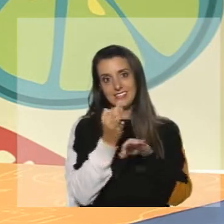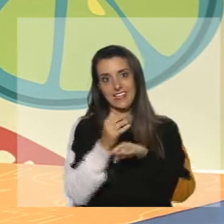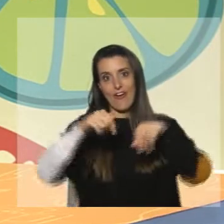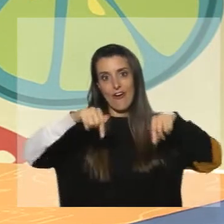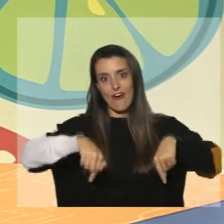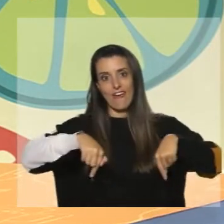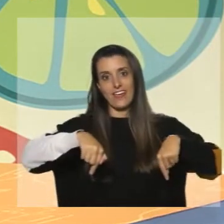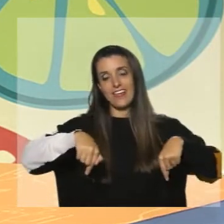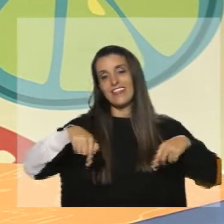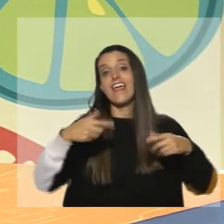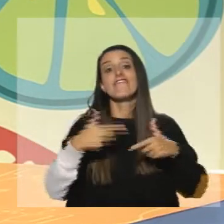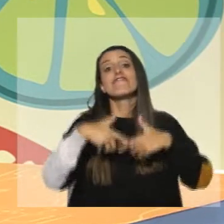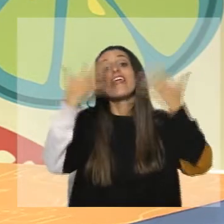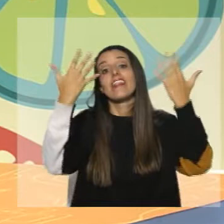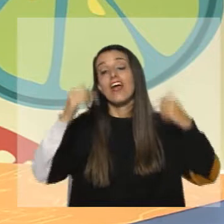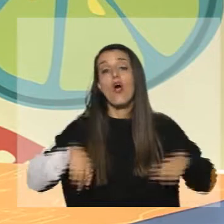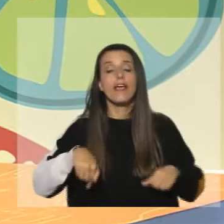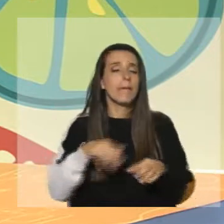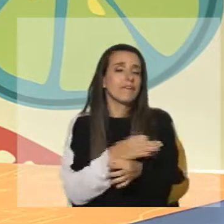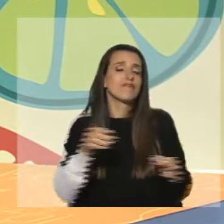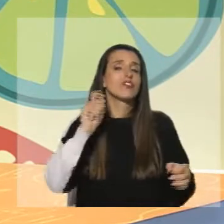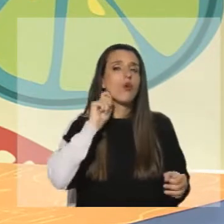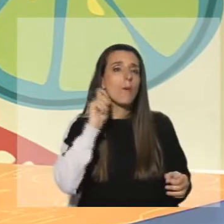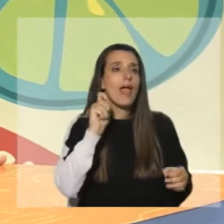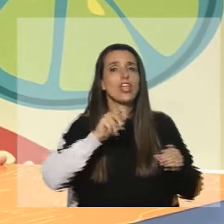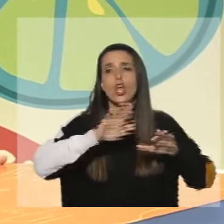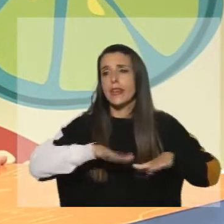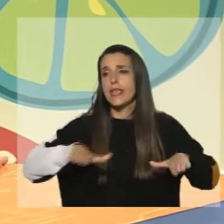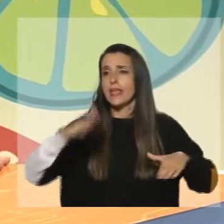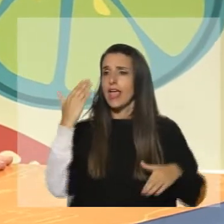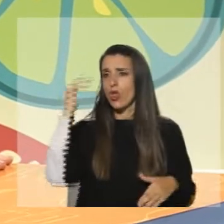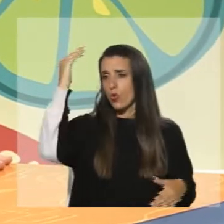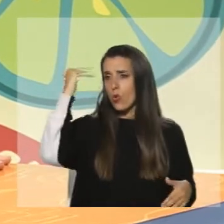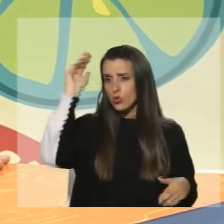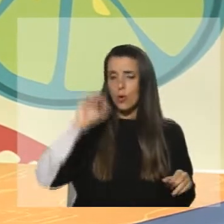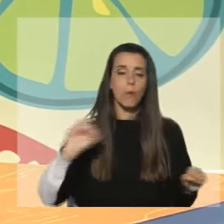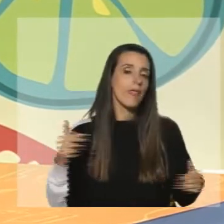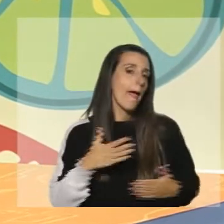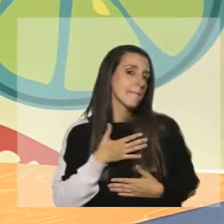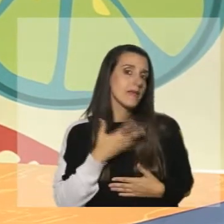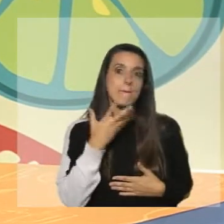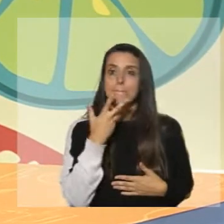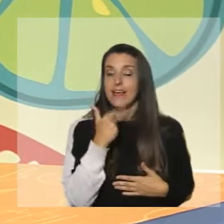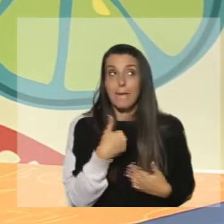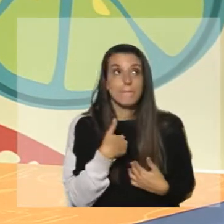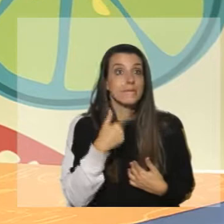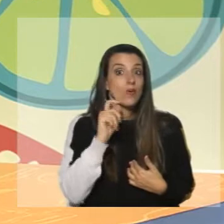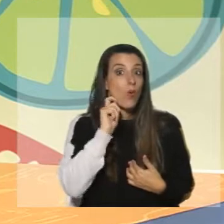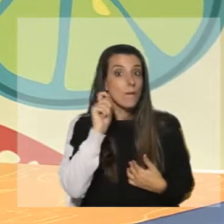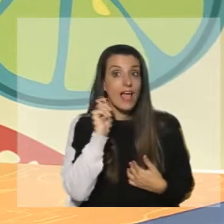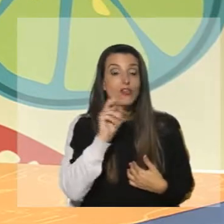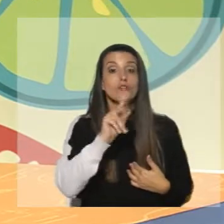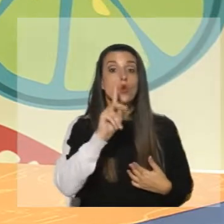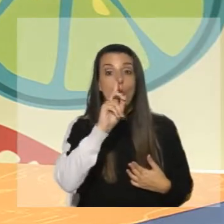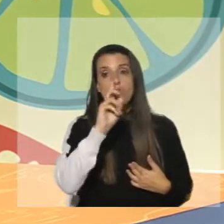cháchara de fiesta, porque es ideal para un cumpleaños infantil y de adulto también, porque te digo que a mí me sí. encanta todo. Para mi cumpleaños 21 de junio Obvio.